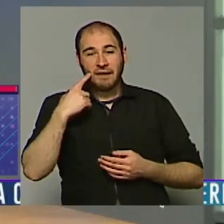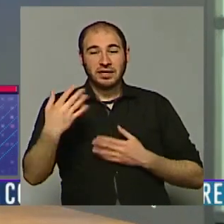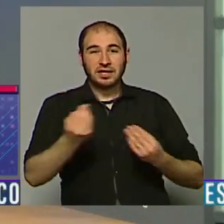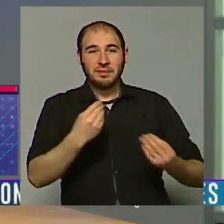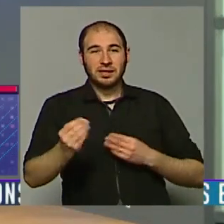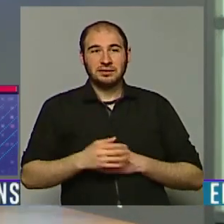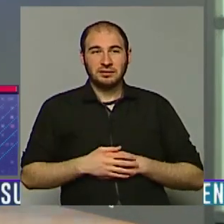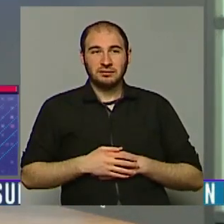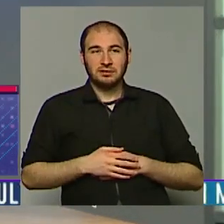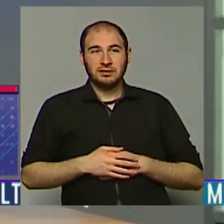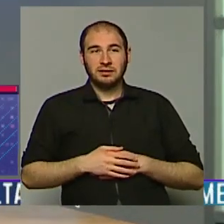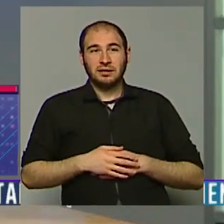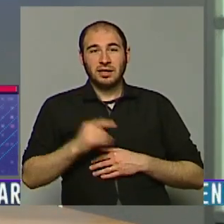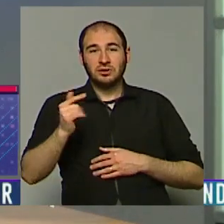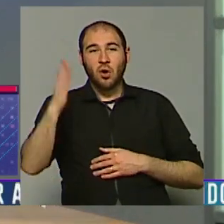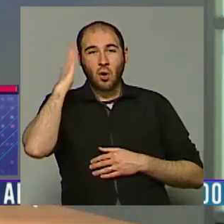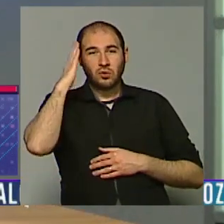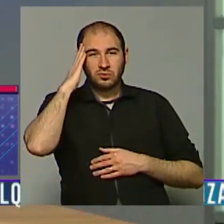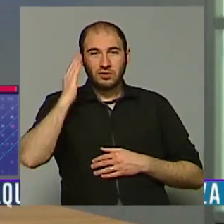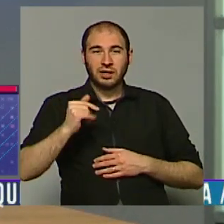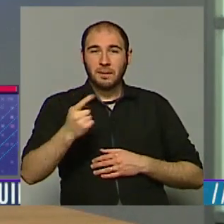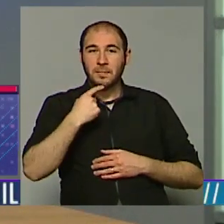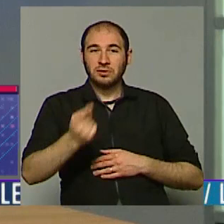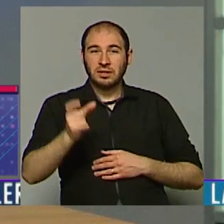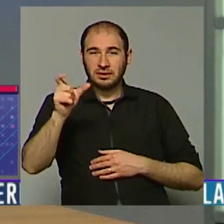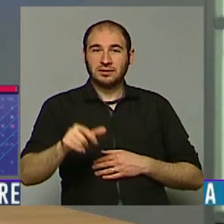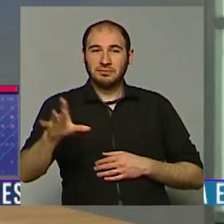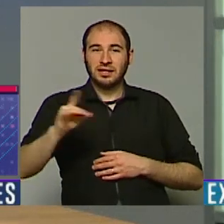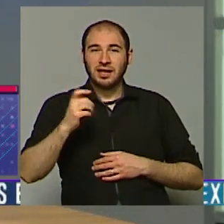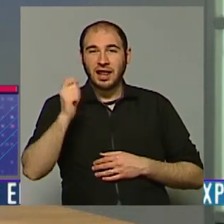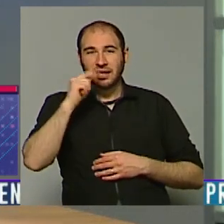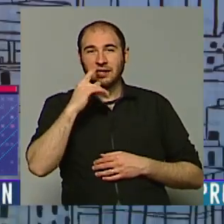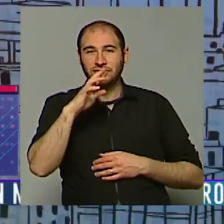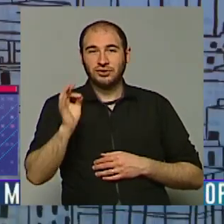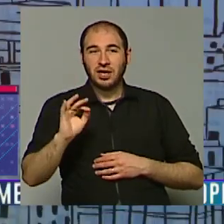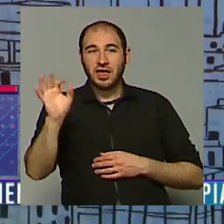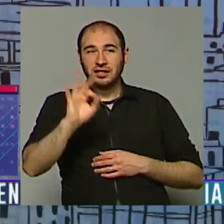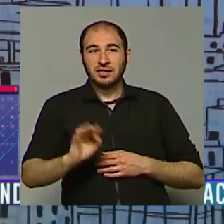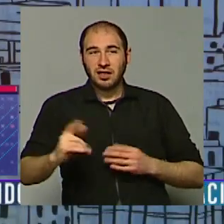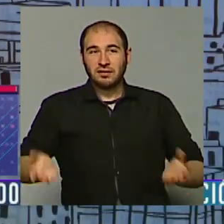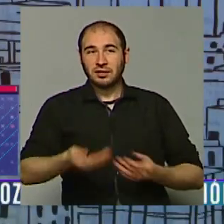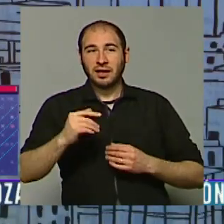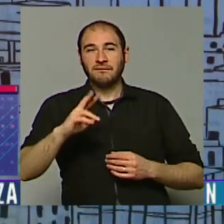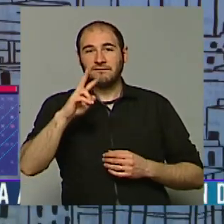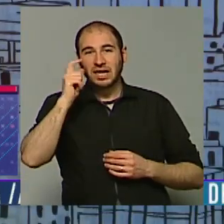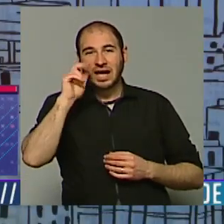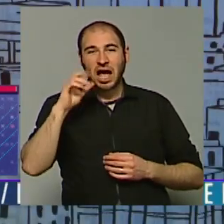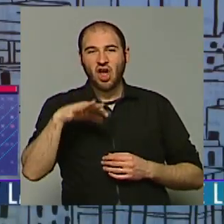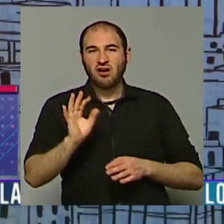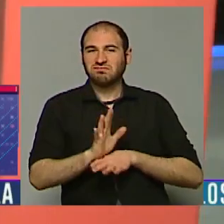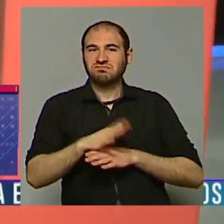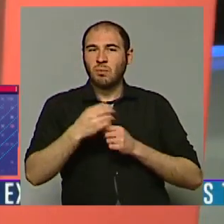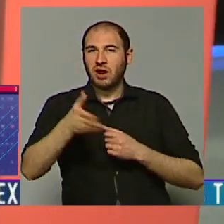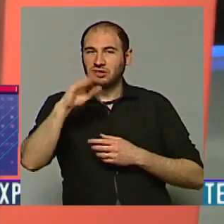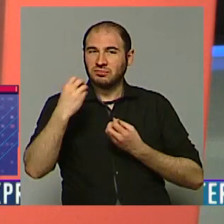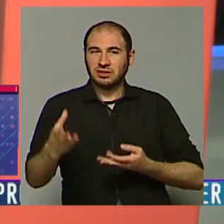pasa con esto que es una cultura. Y le vamos a preguntar a nuestro invitado Alejandro Prieto, que es diseñador y activista vegano, de qué se trata. Buenas